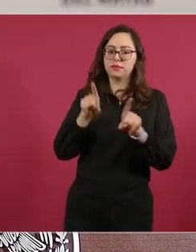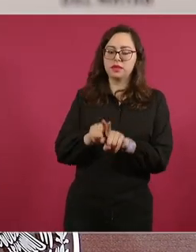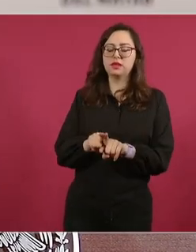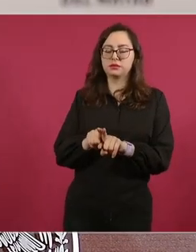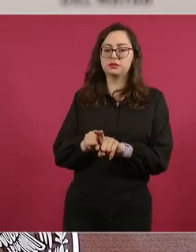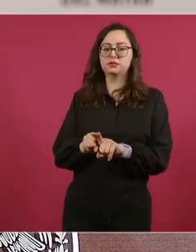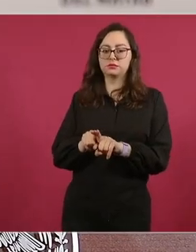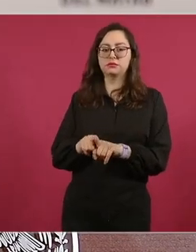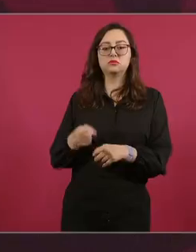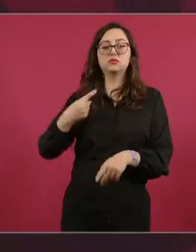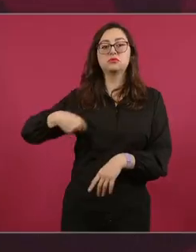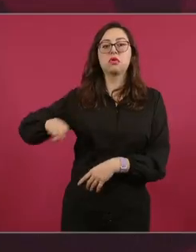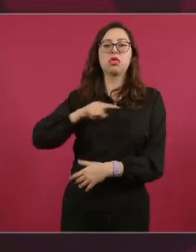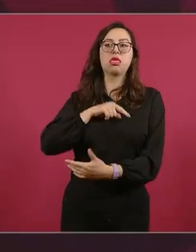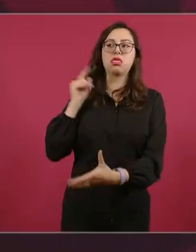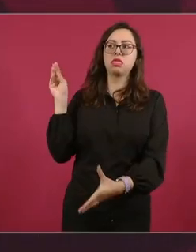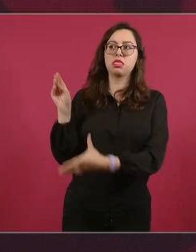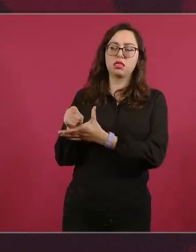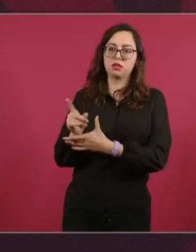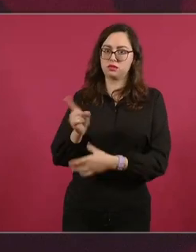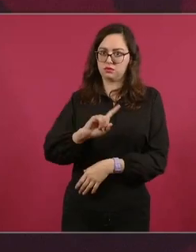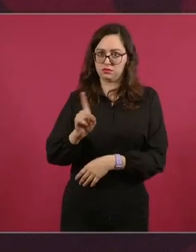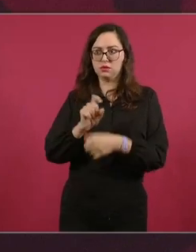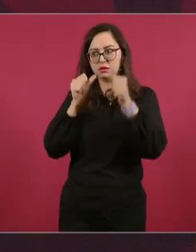no pasó desapercibido, ¿no?